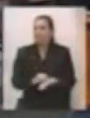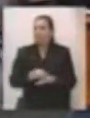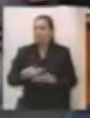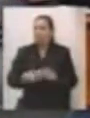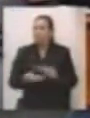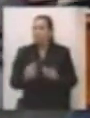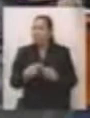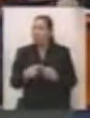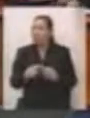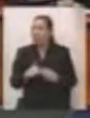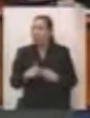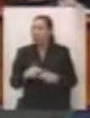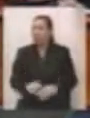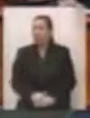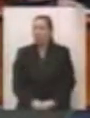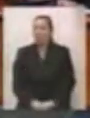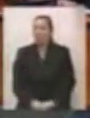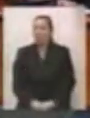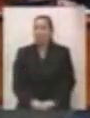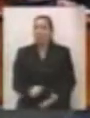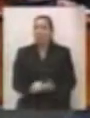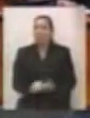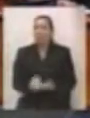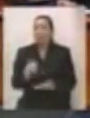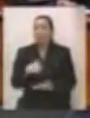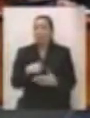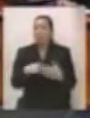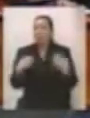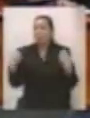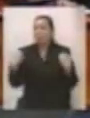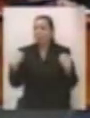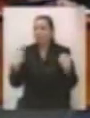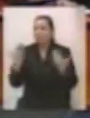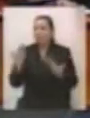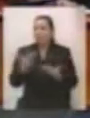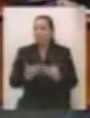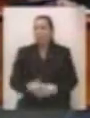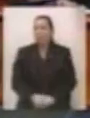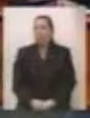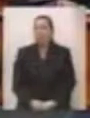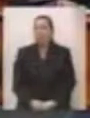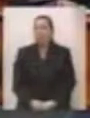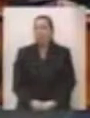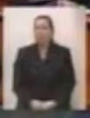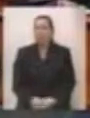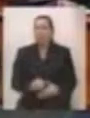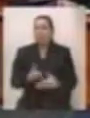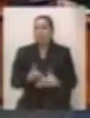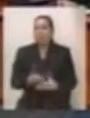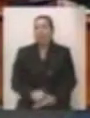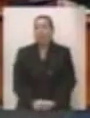pasado por una serie de audiencias públicas que nuestro despacho convocó, incluso